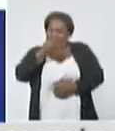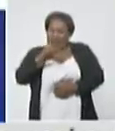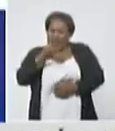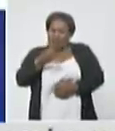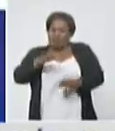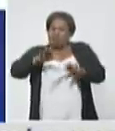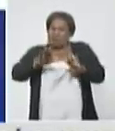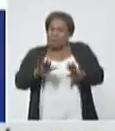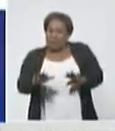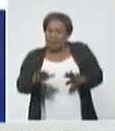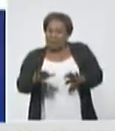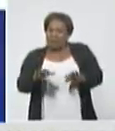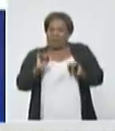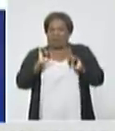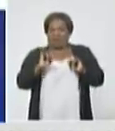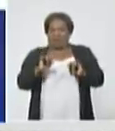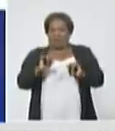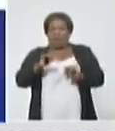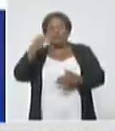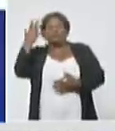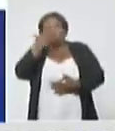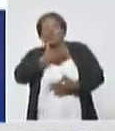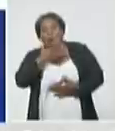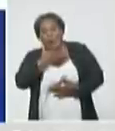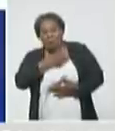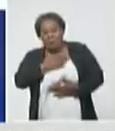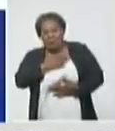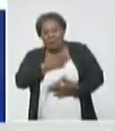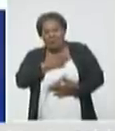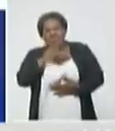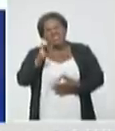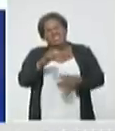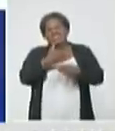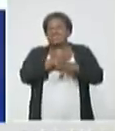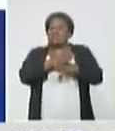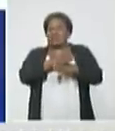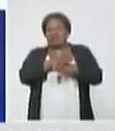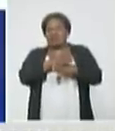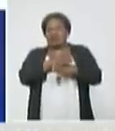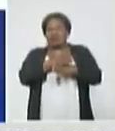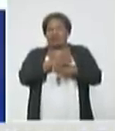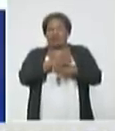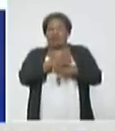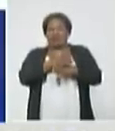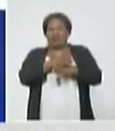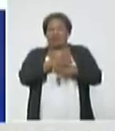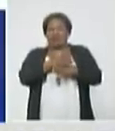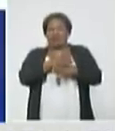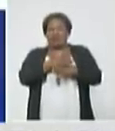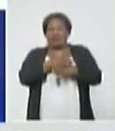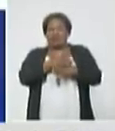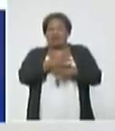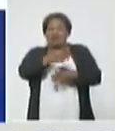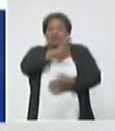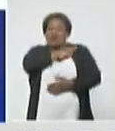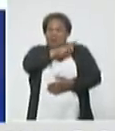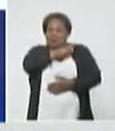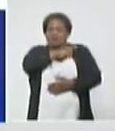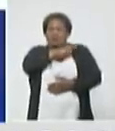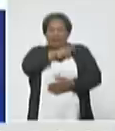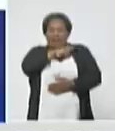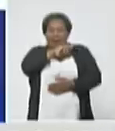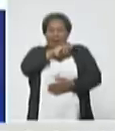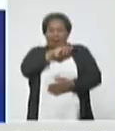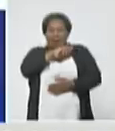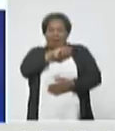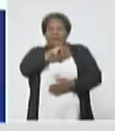eso, que me perdonen, pero eso denota un poco de responsabilidad que tenemos los padres con